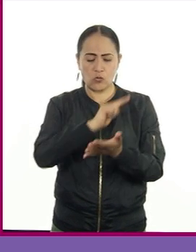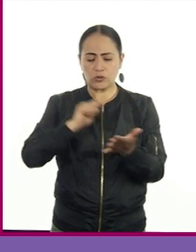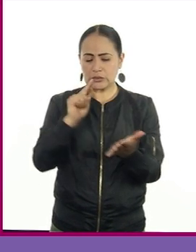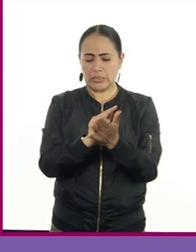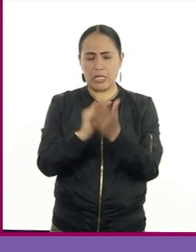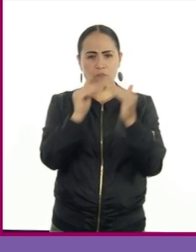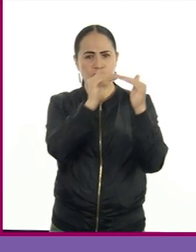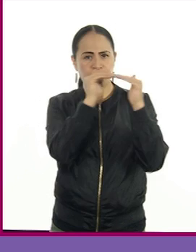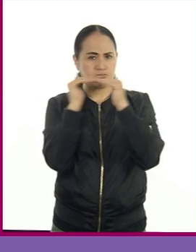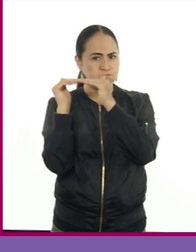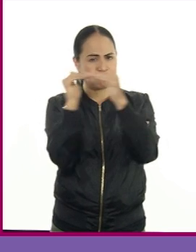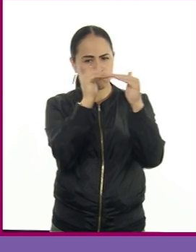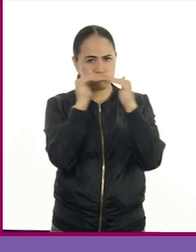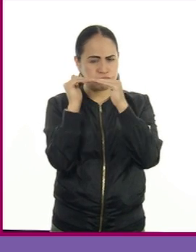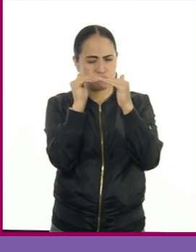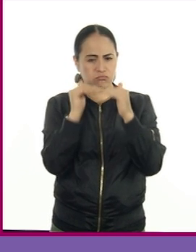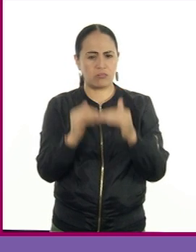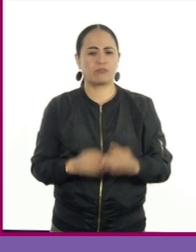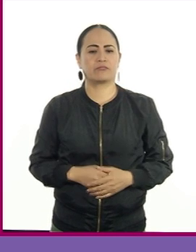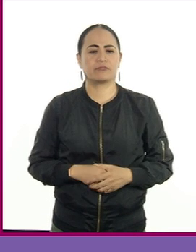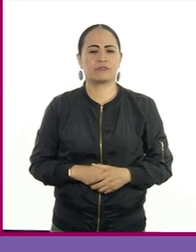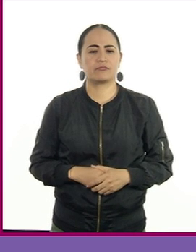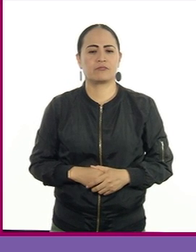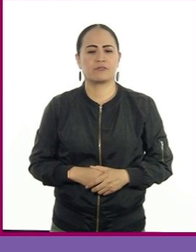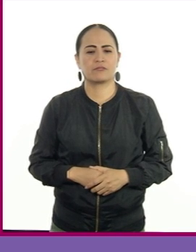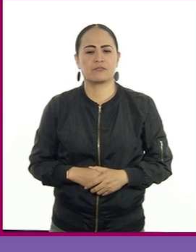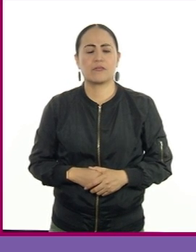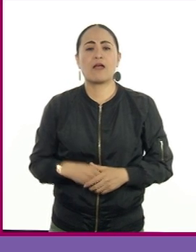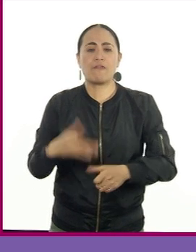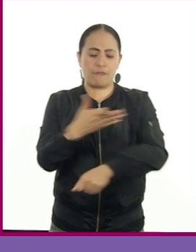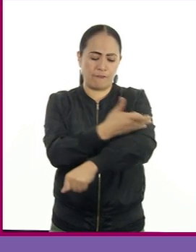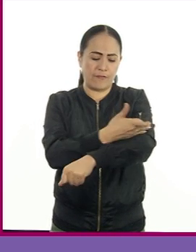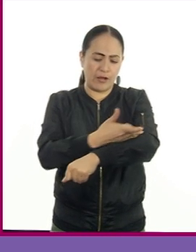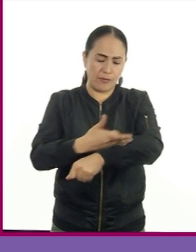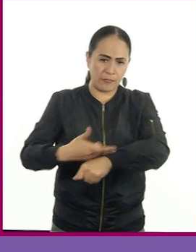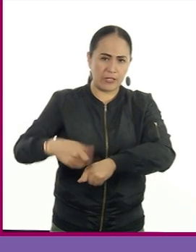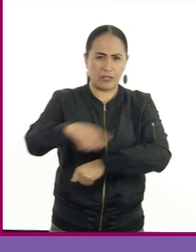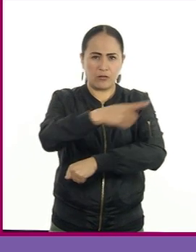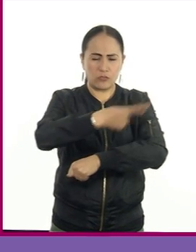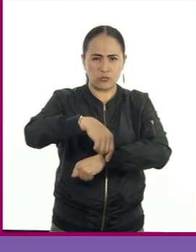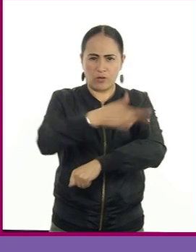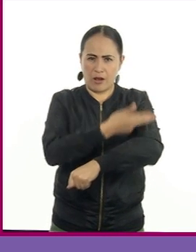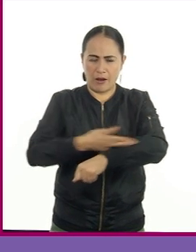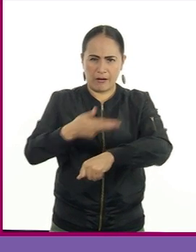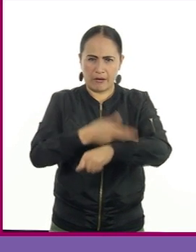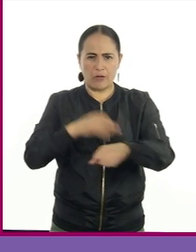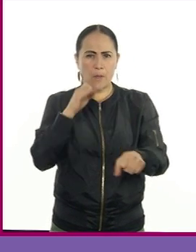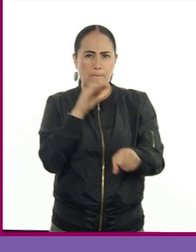ley. Esta protegerá la organización y el desarrollo de la familia.